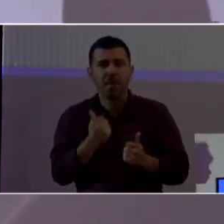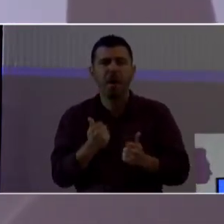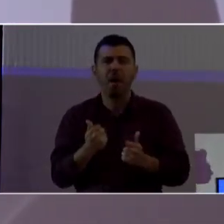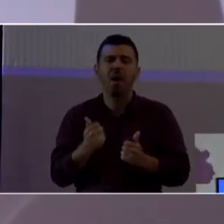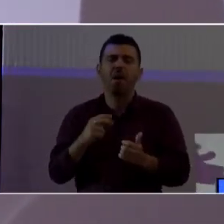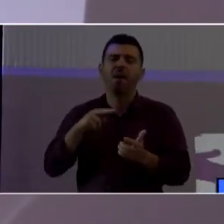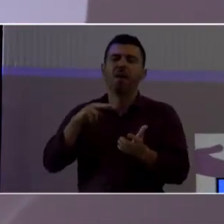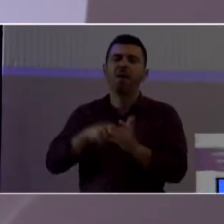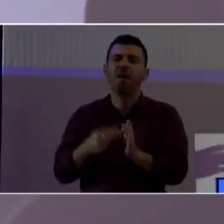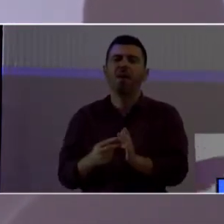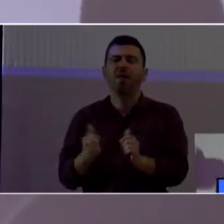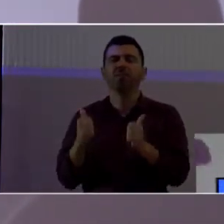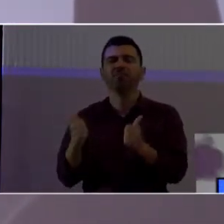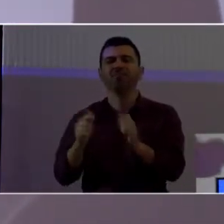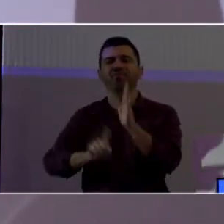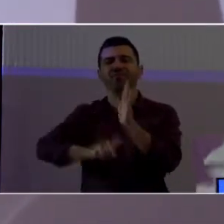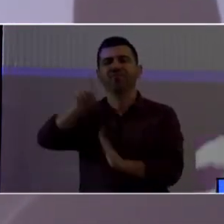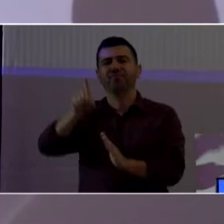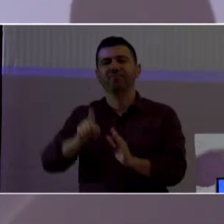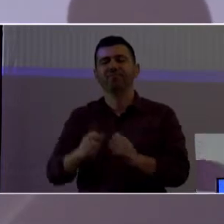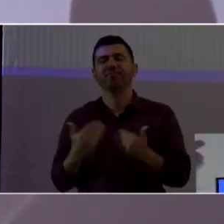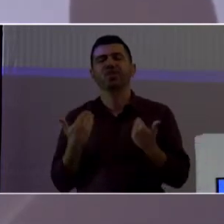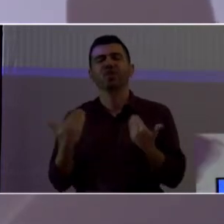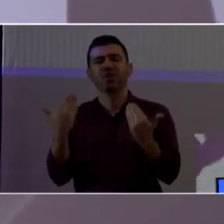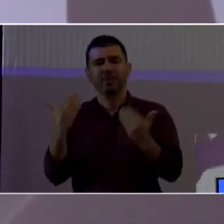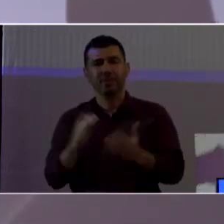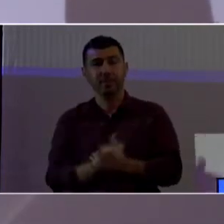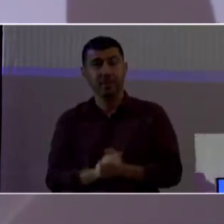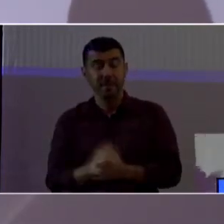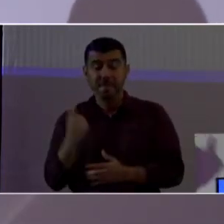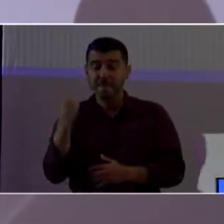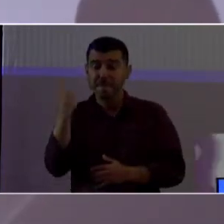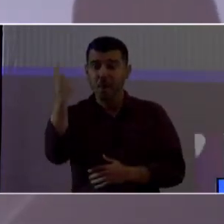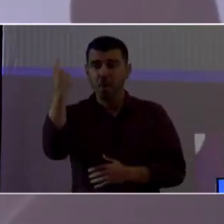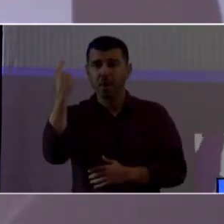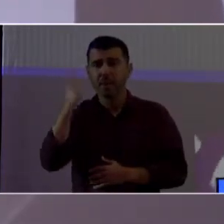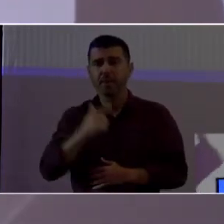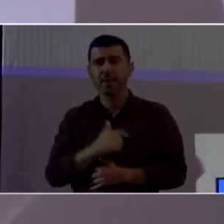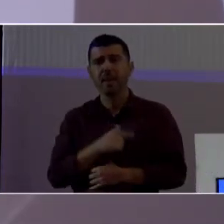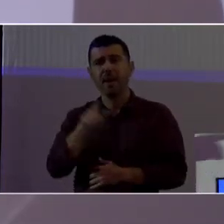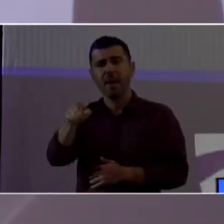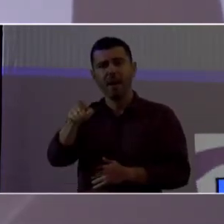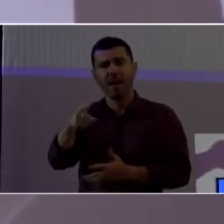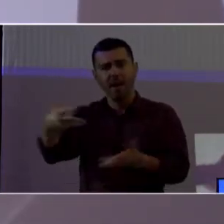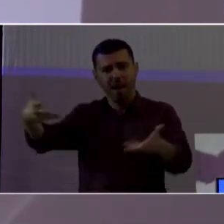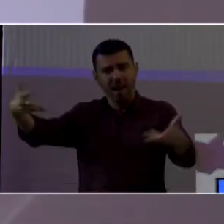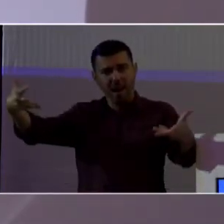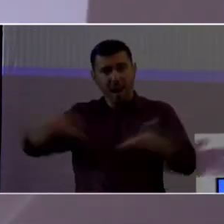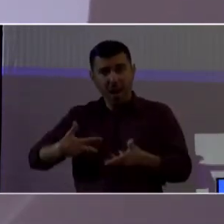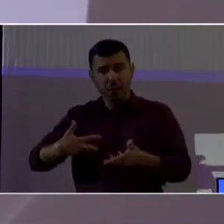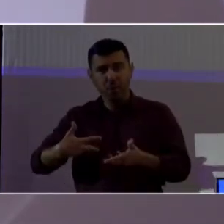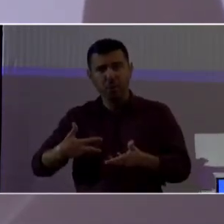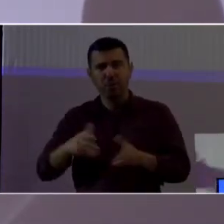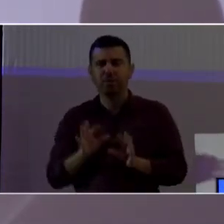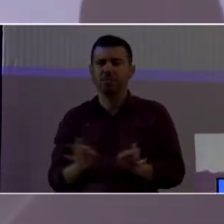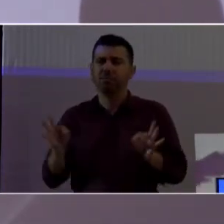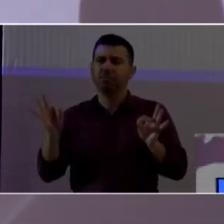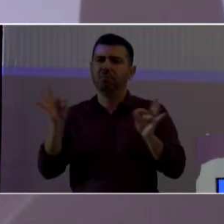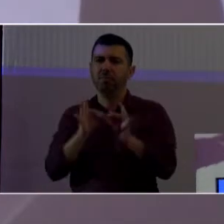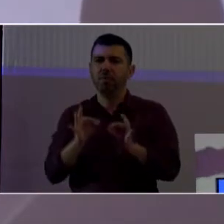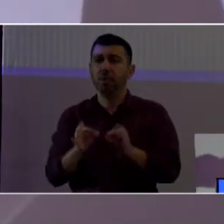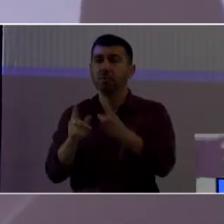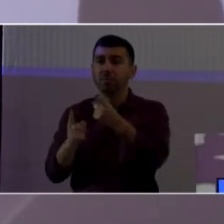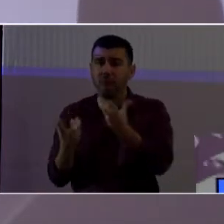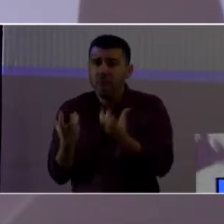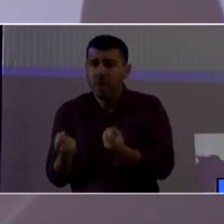es muy importante. La voluntad política es importante. No hay sino que tener el deseo y